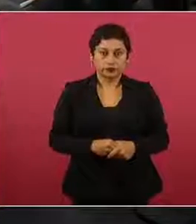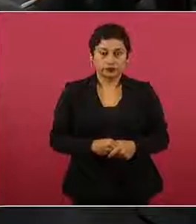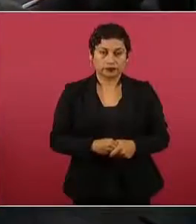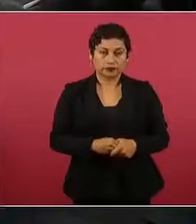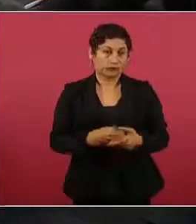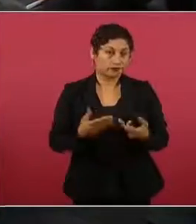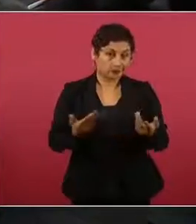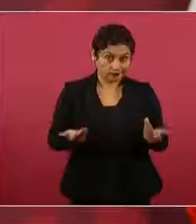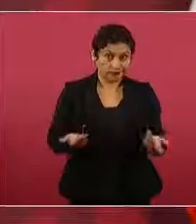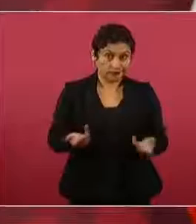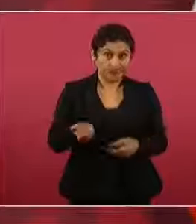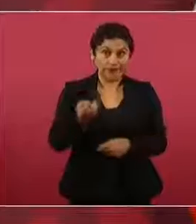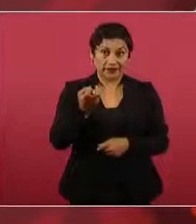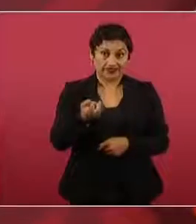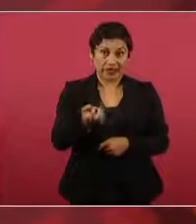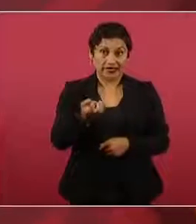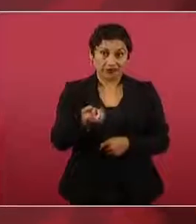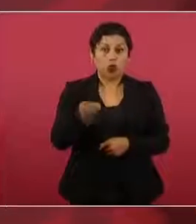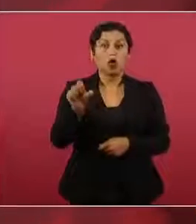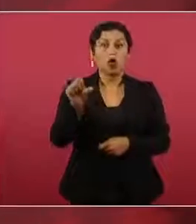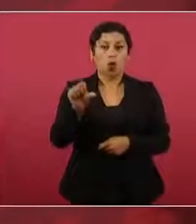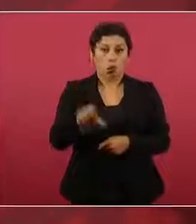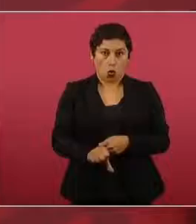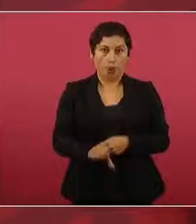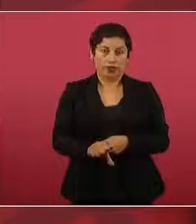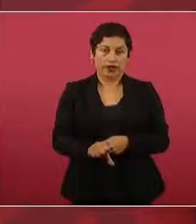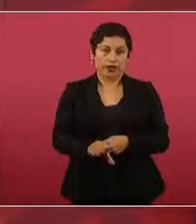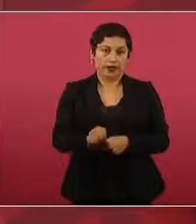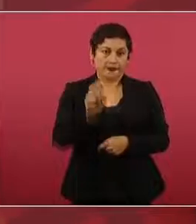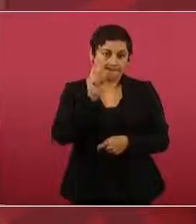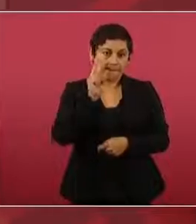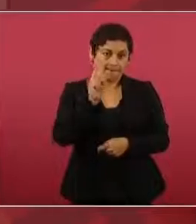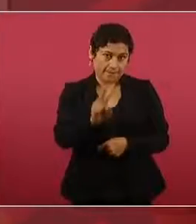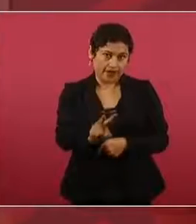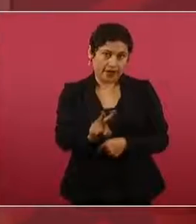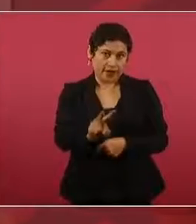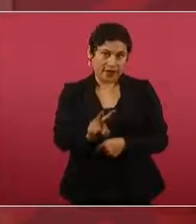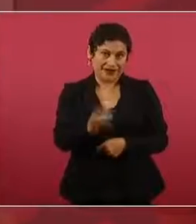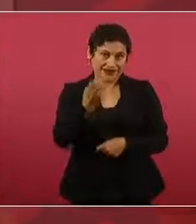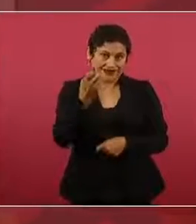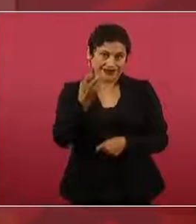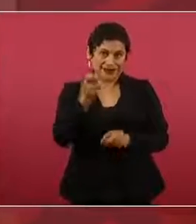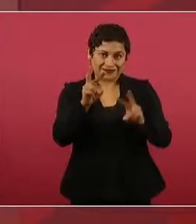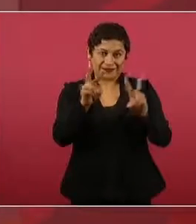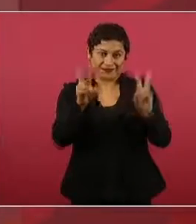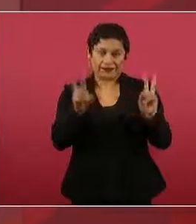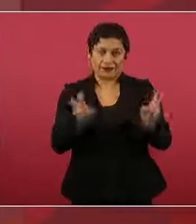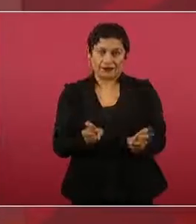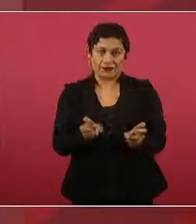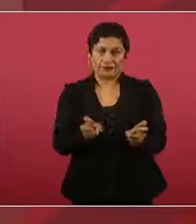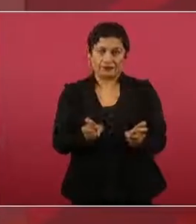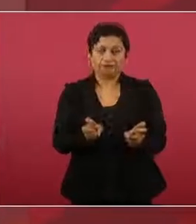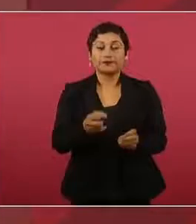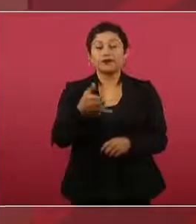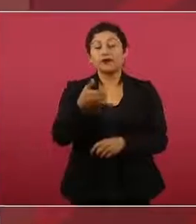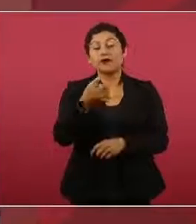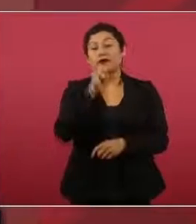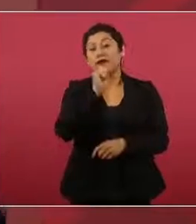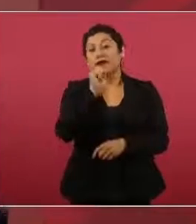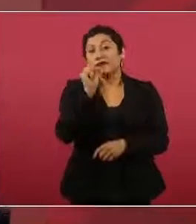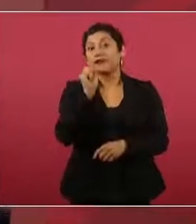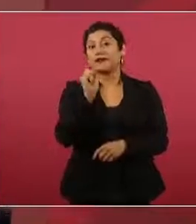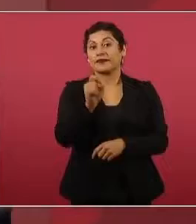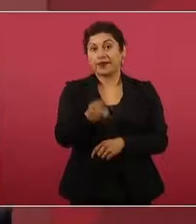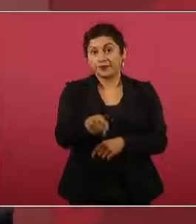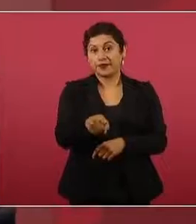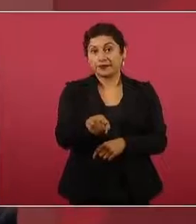Y eso es lo que vamos a ver hoy. Y vamos también ya a empezar a